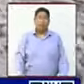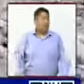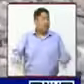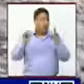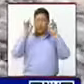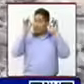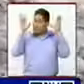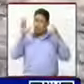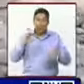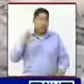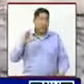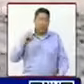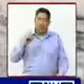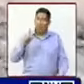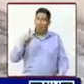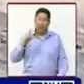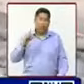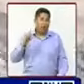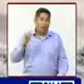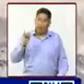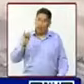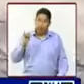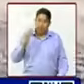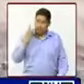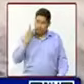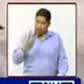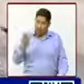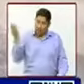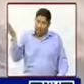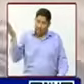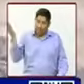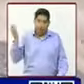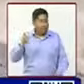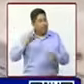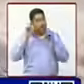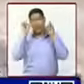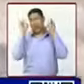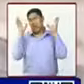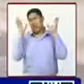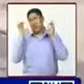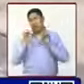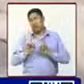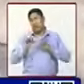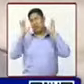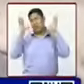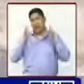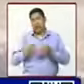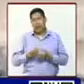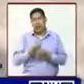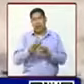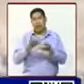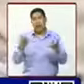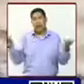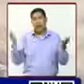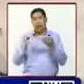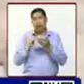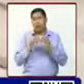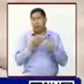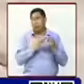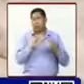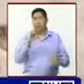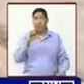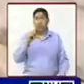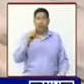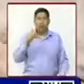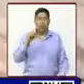Desastre en Colombia. Noticieros al Día demuestra el lugar de este desastre. Hemos llegado justamente a varias comunidades en Colombia